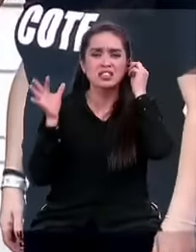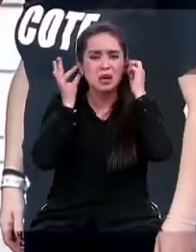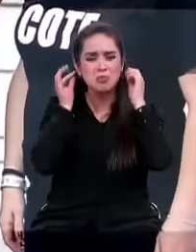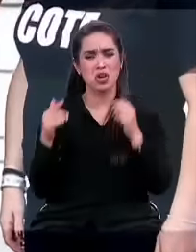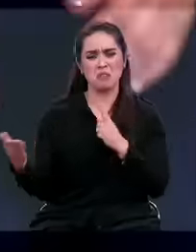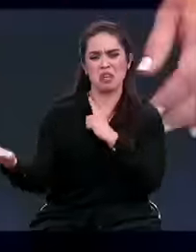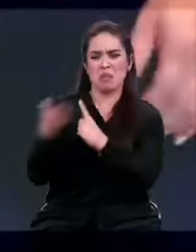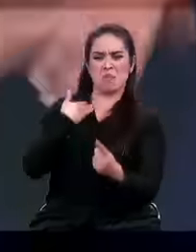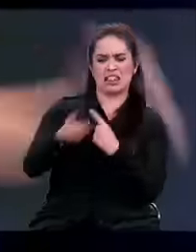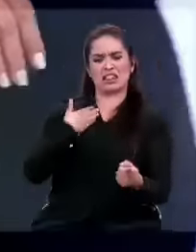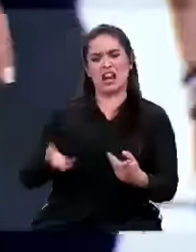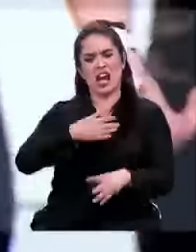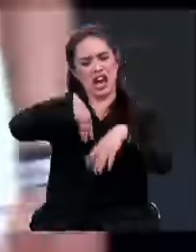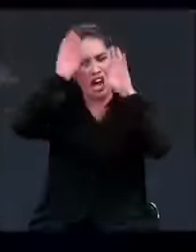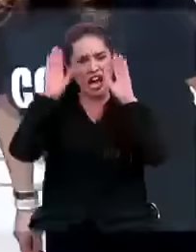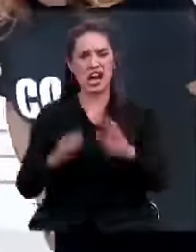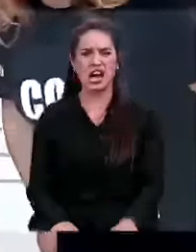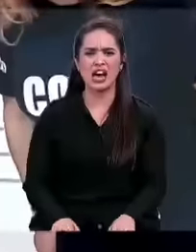la pelota.